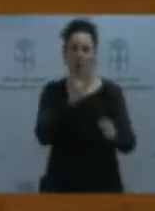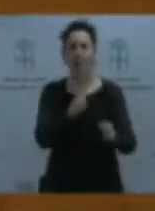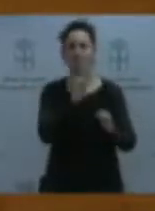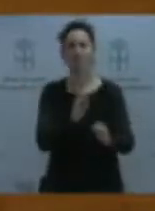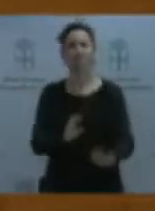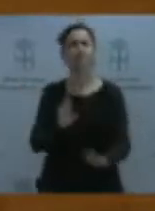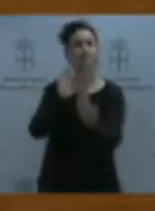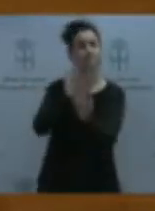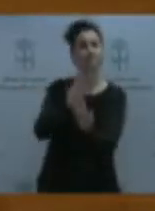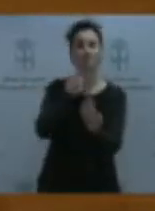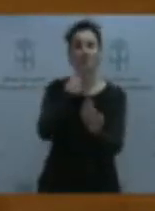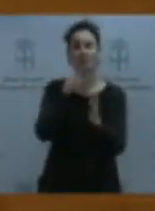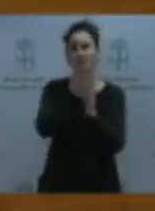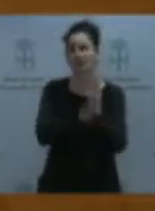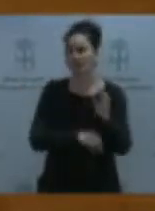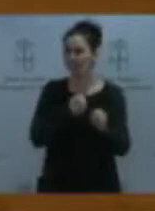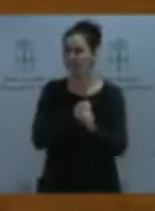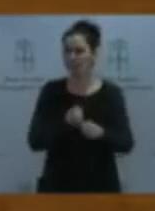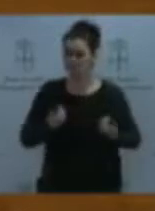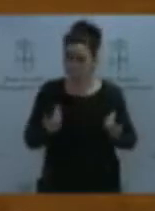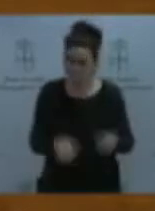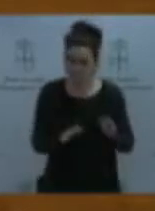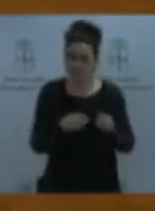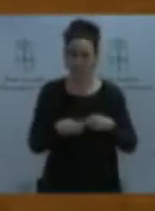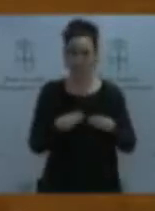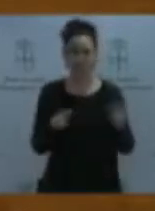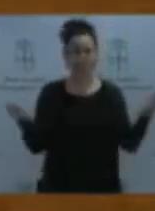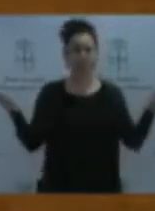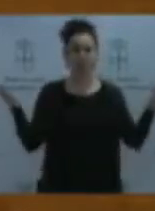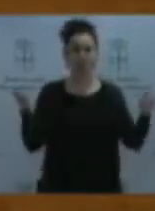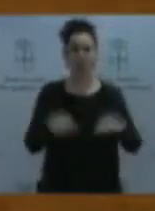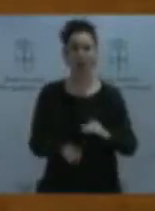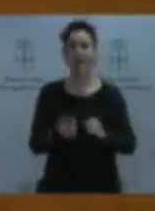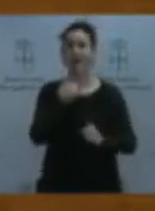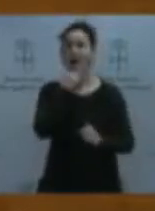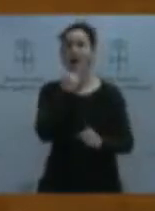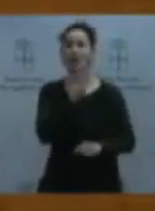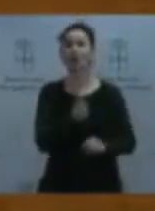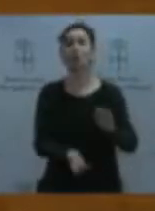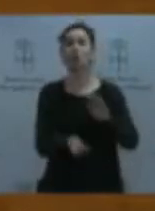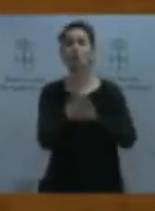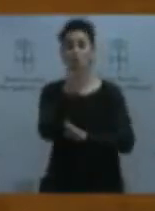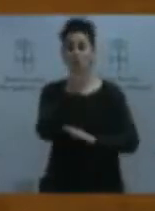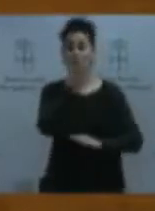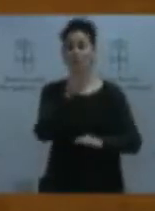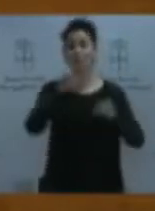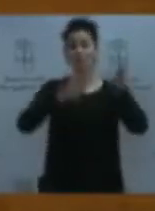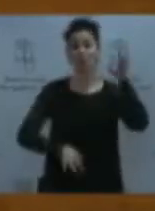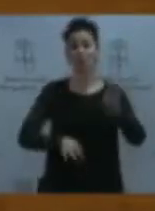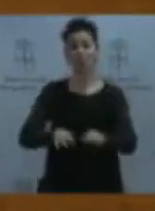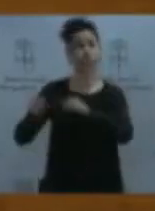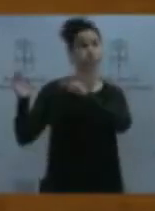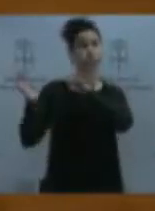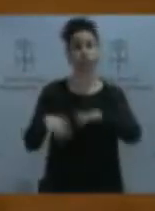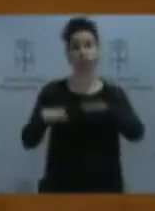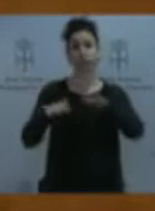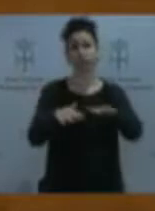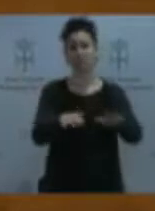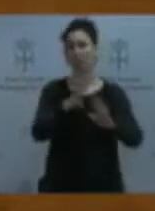materiales. Algo sucede en un país en el que hasta la Judicatura tiene que salir a manifestarse por las condiciones en las que desarrollan su